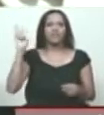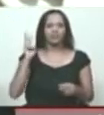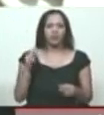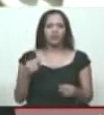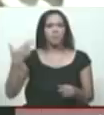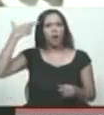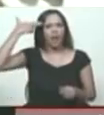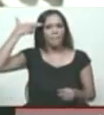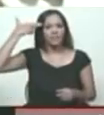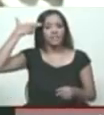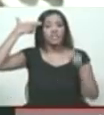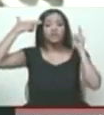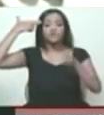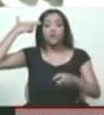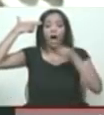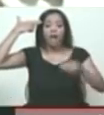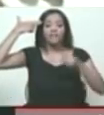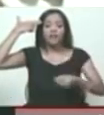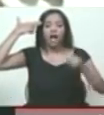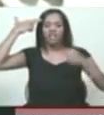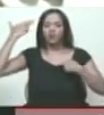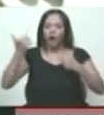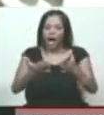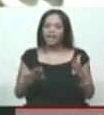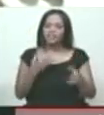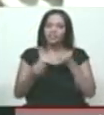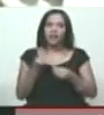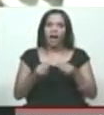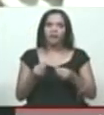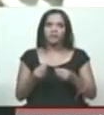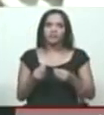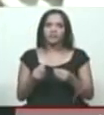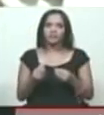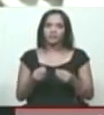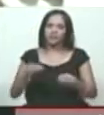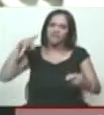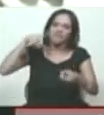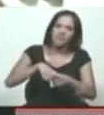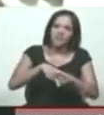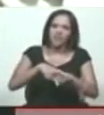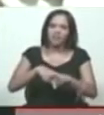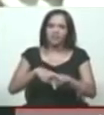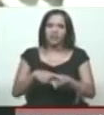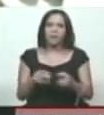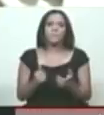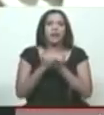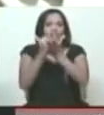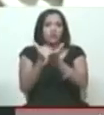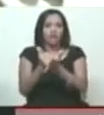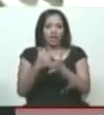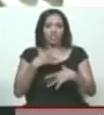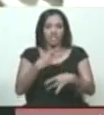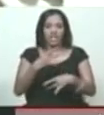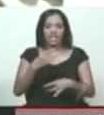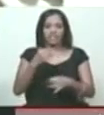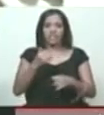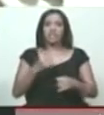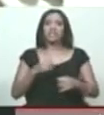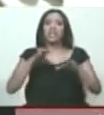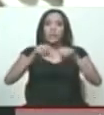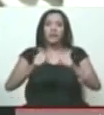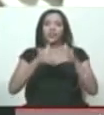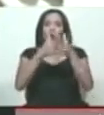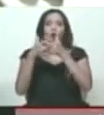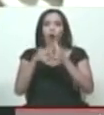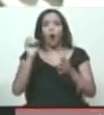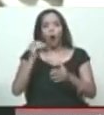cabeza y tú haces lo que me da la gana a mí que hagas para favorecer los intereses extranjeros del imperio gringo o te